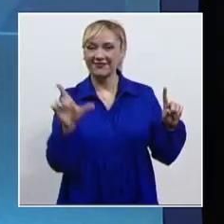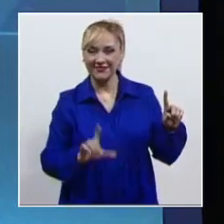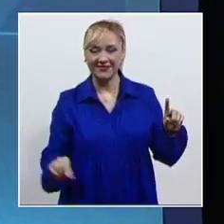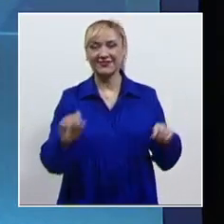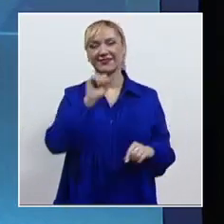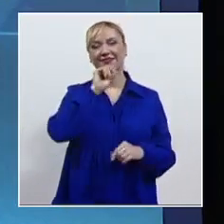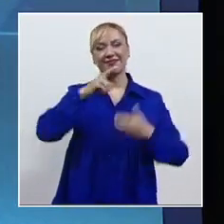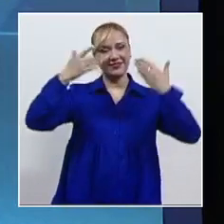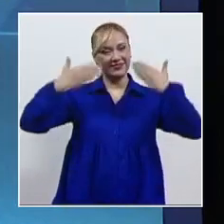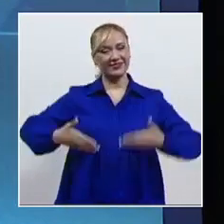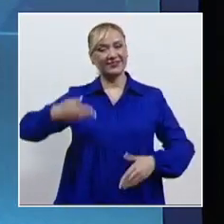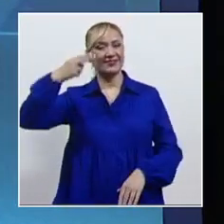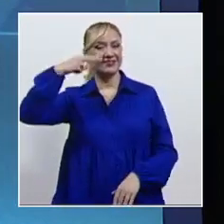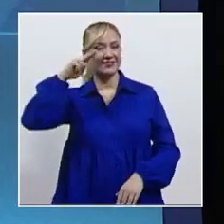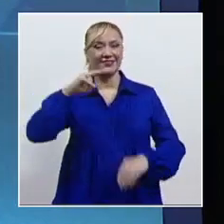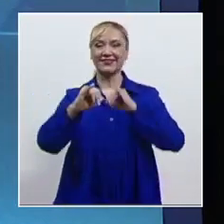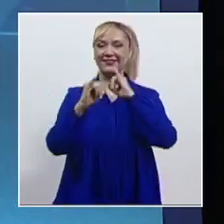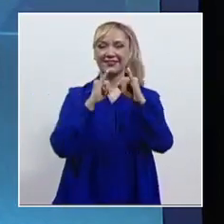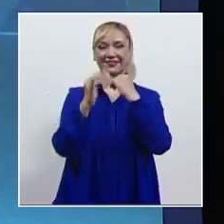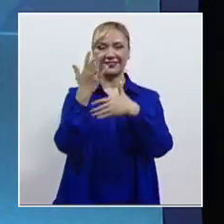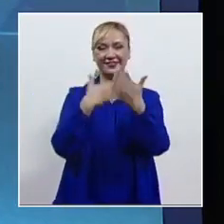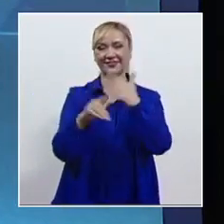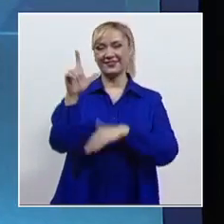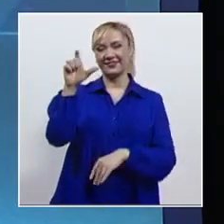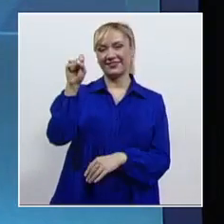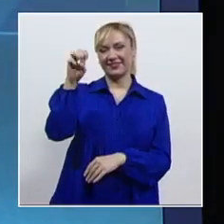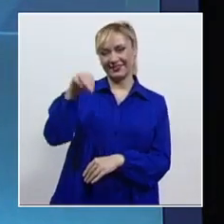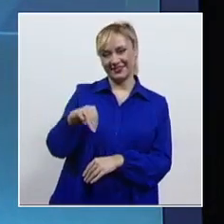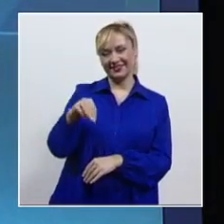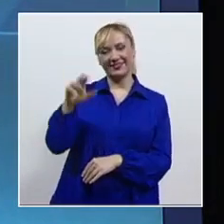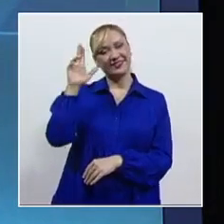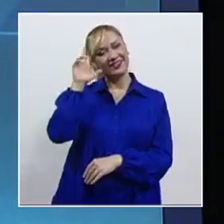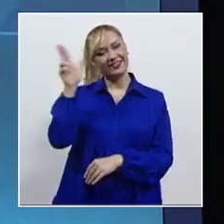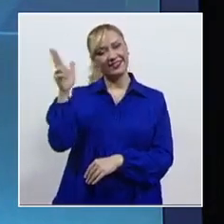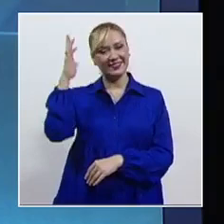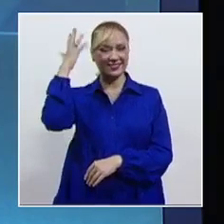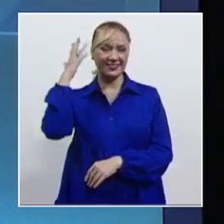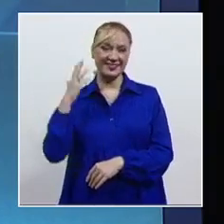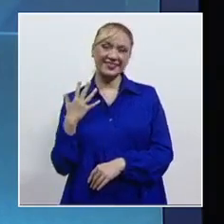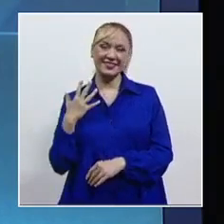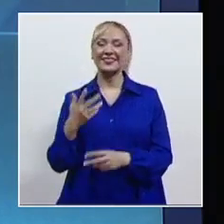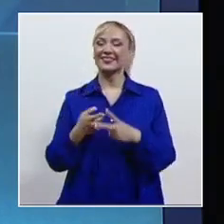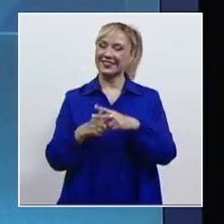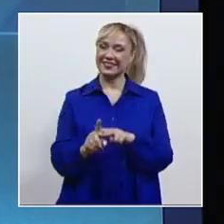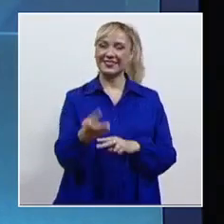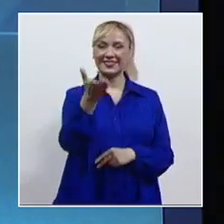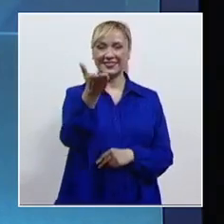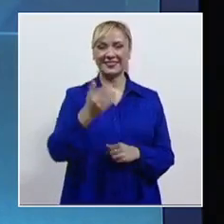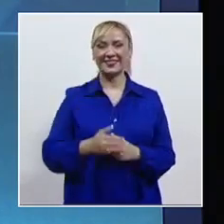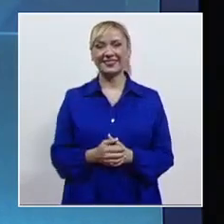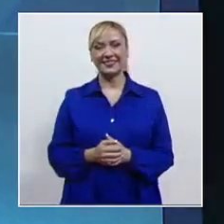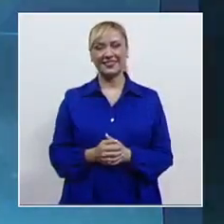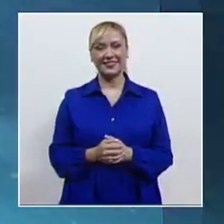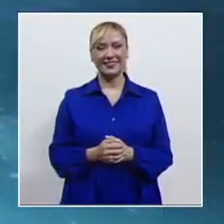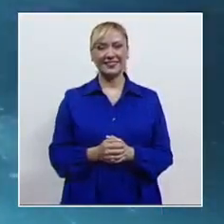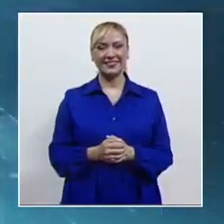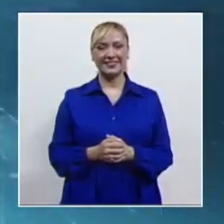mi compañera Nidia Díaz en la interpretación en lengua de señas mexicana. Hola, Nidia. Y es así como iniciamos.